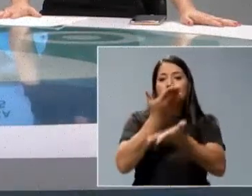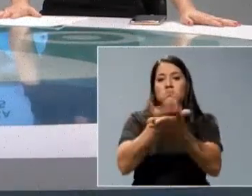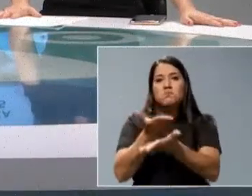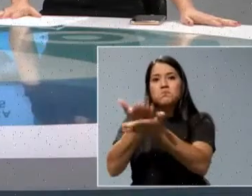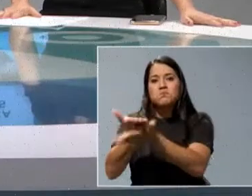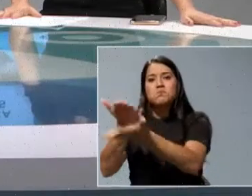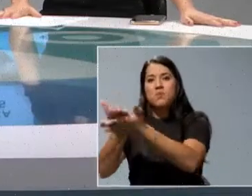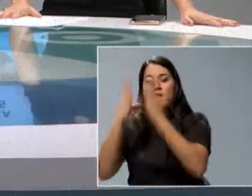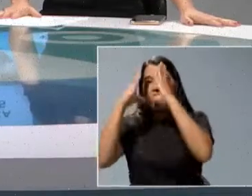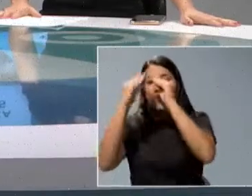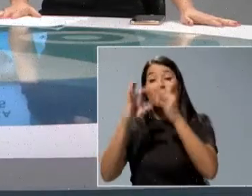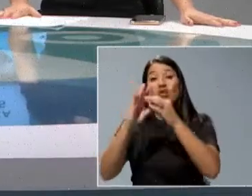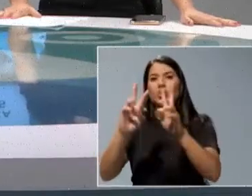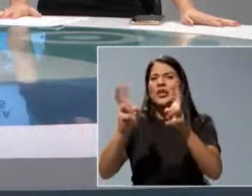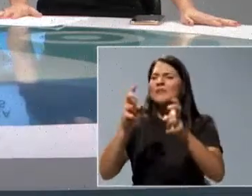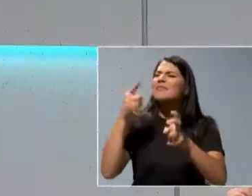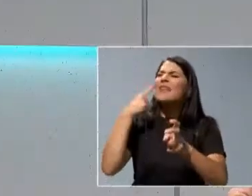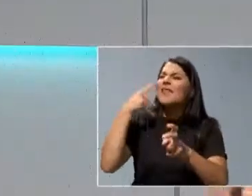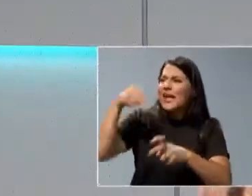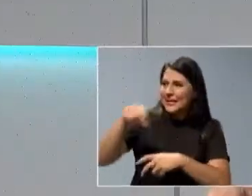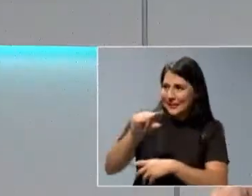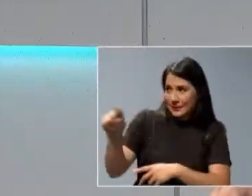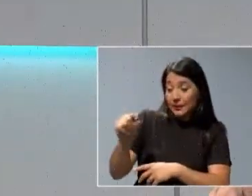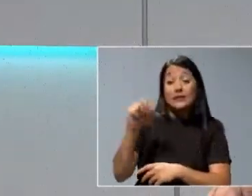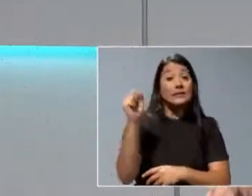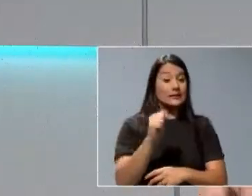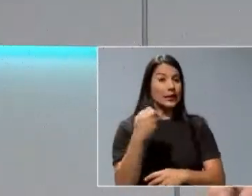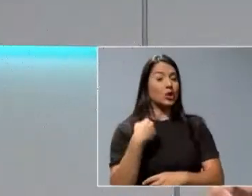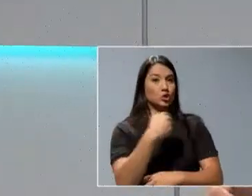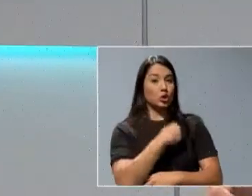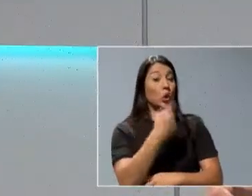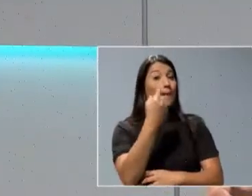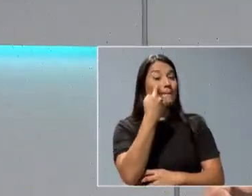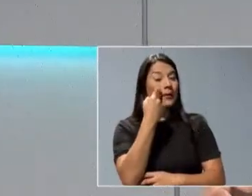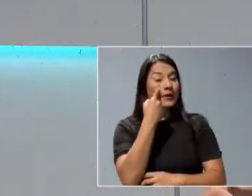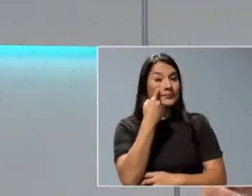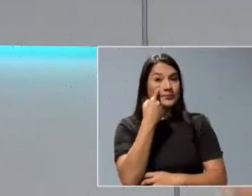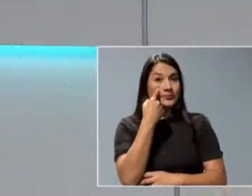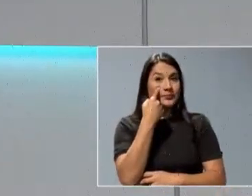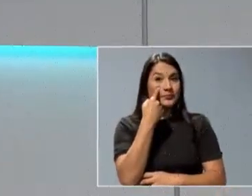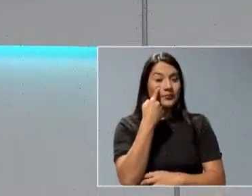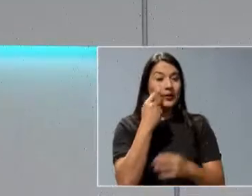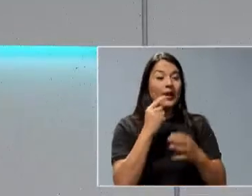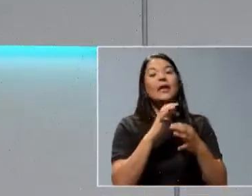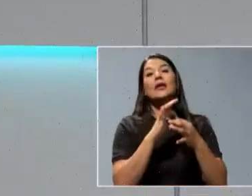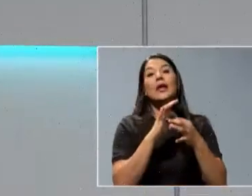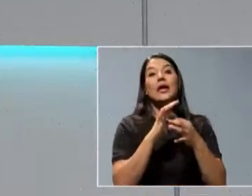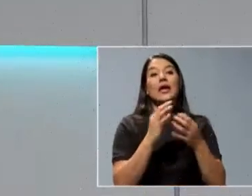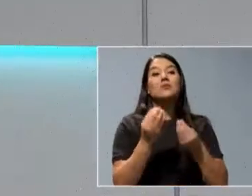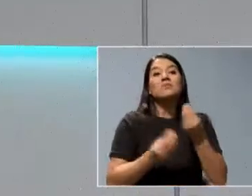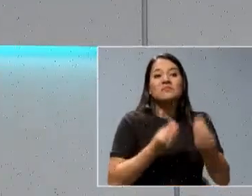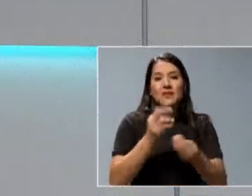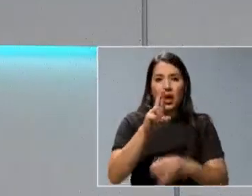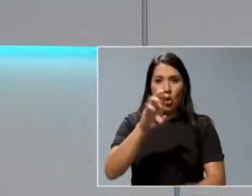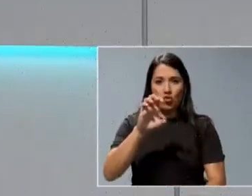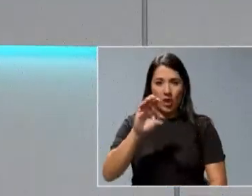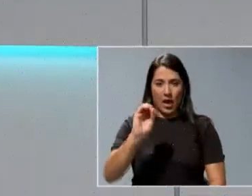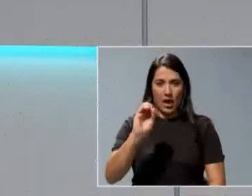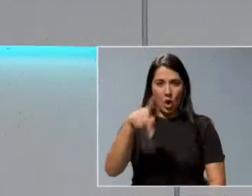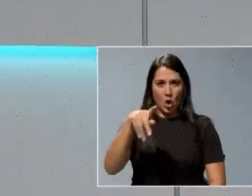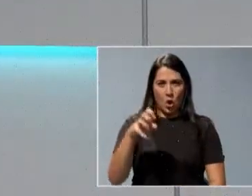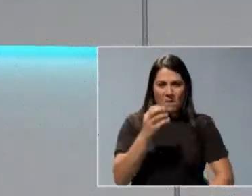vamos a ver a lo largo de esta semana? Vamos a tocar, por supuesto, la parte institucional de Recope y las diferentes